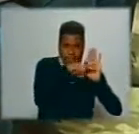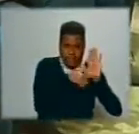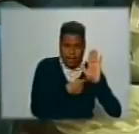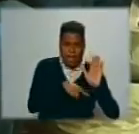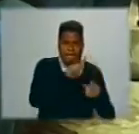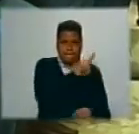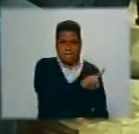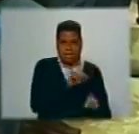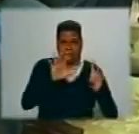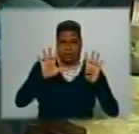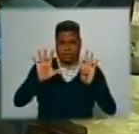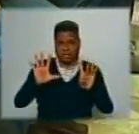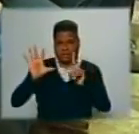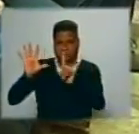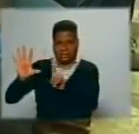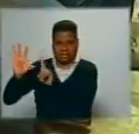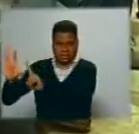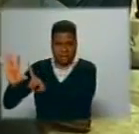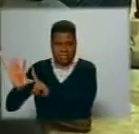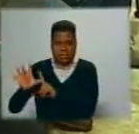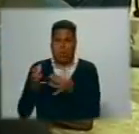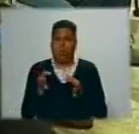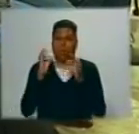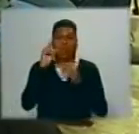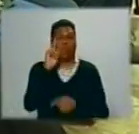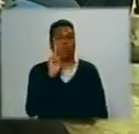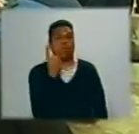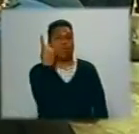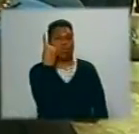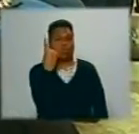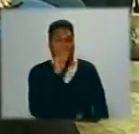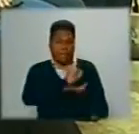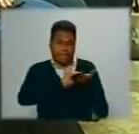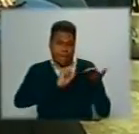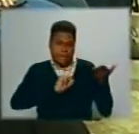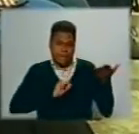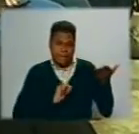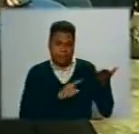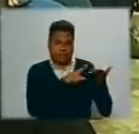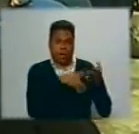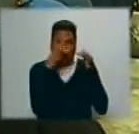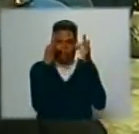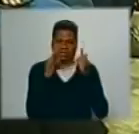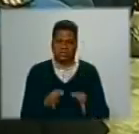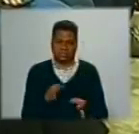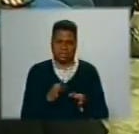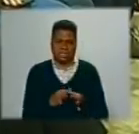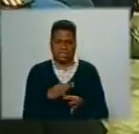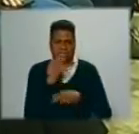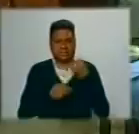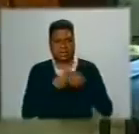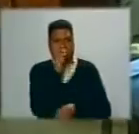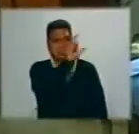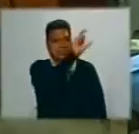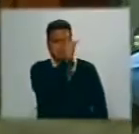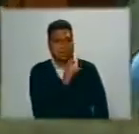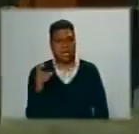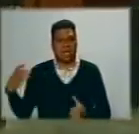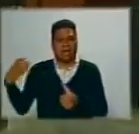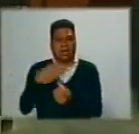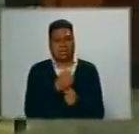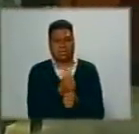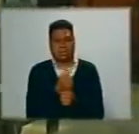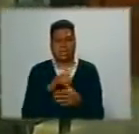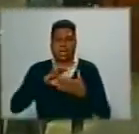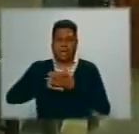instrumento jurídico válido para dirimir la controversia territorial sobre la Guayana Esequiba y alcanzar